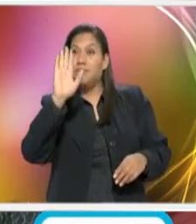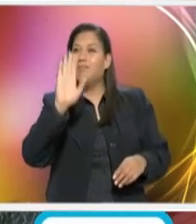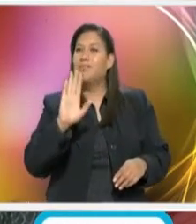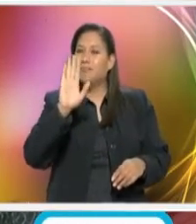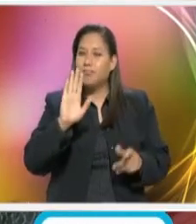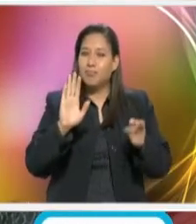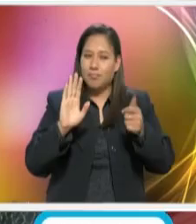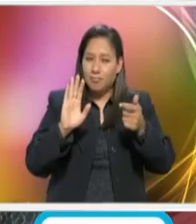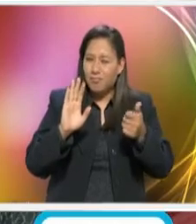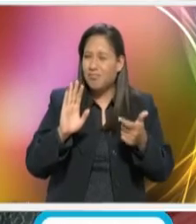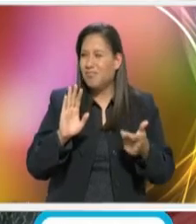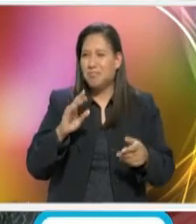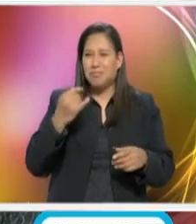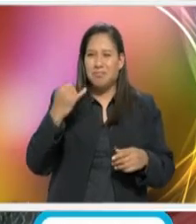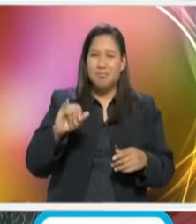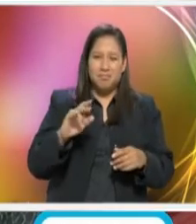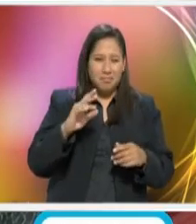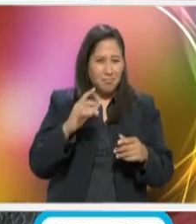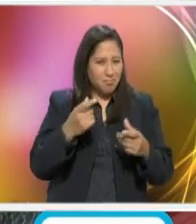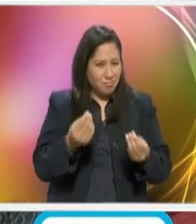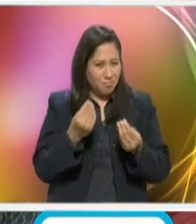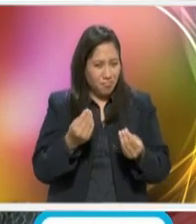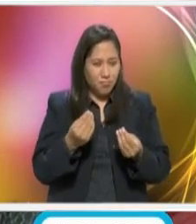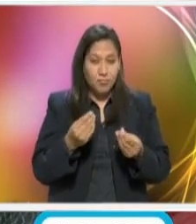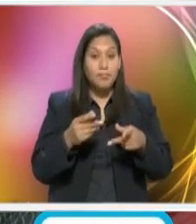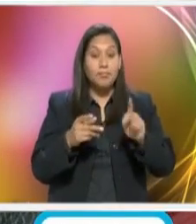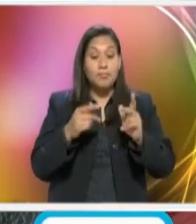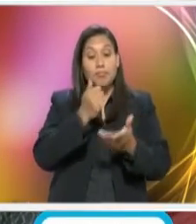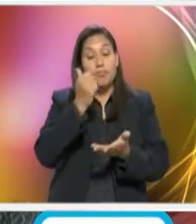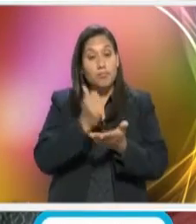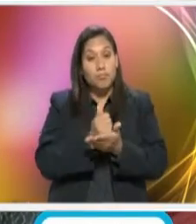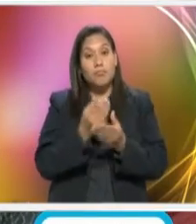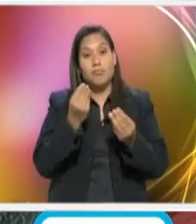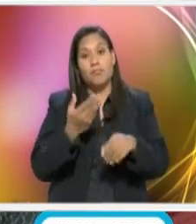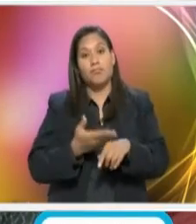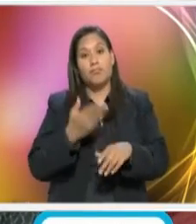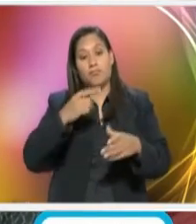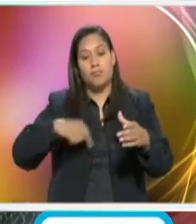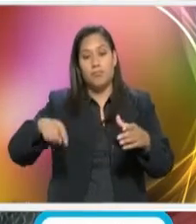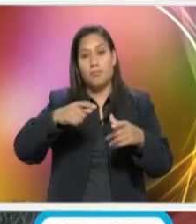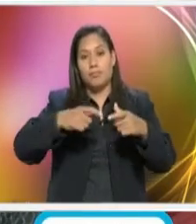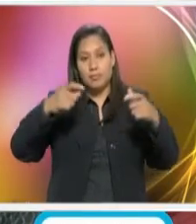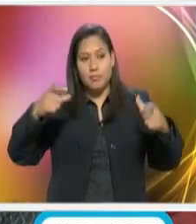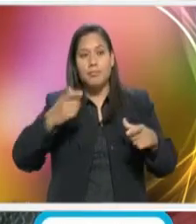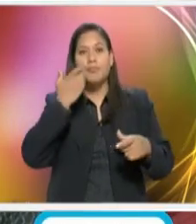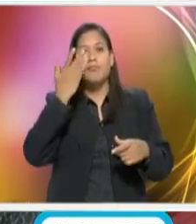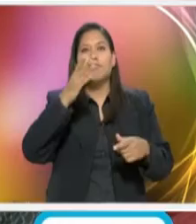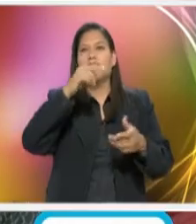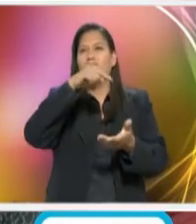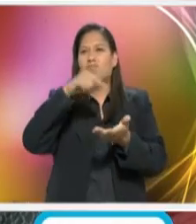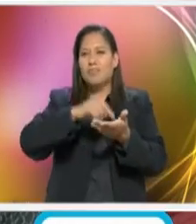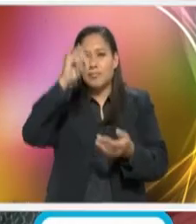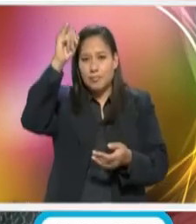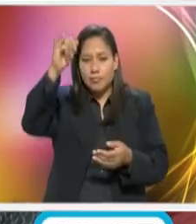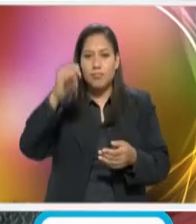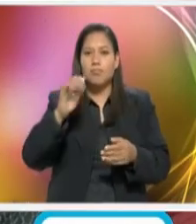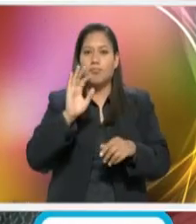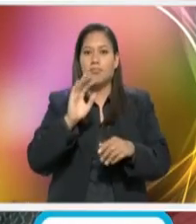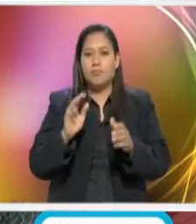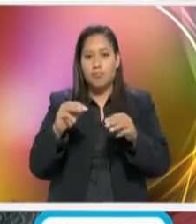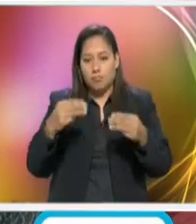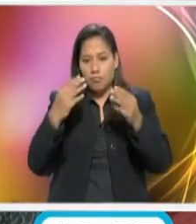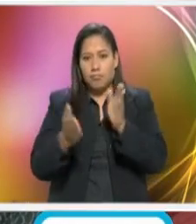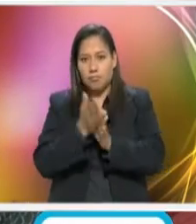que es una cifra pues alta, pero nuestra ciudad es muy grande. Queremos llegar a otros rincones de la ciudad y fortalecerlos.